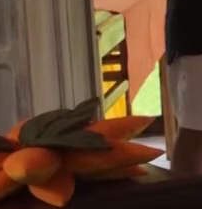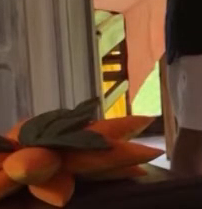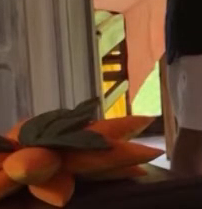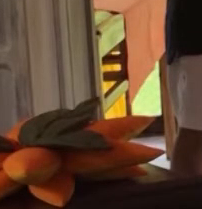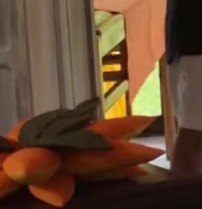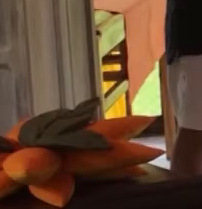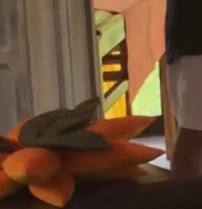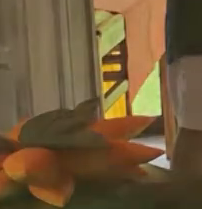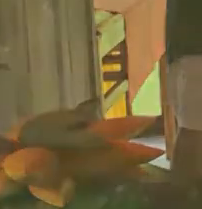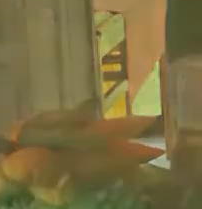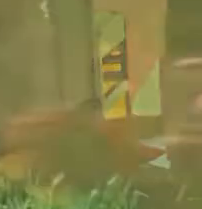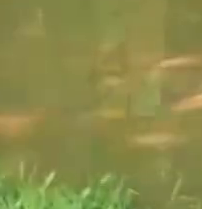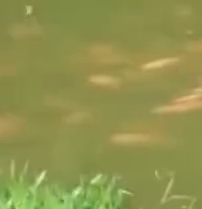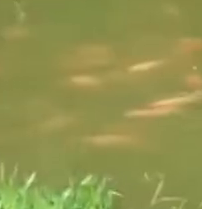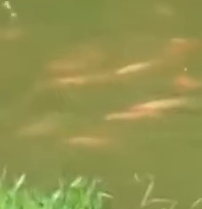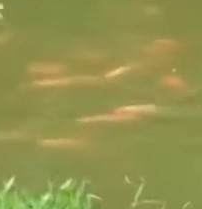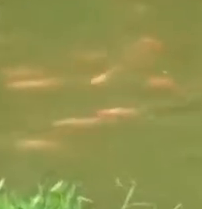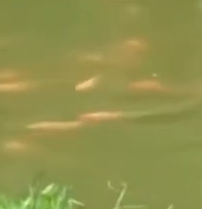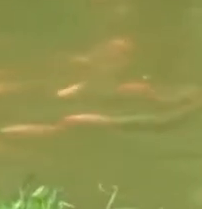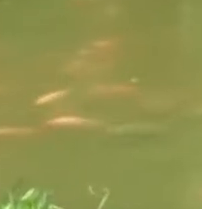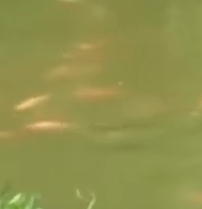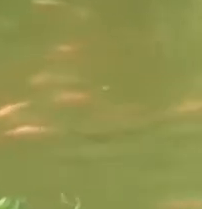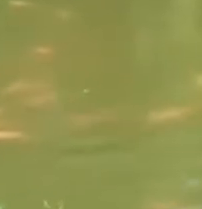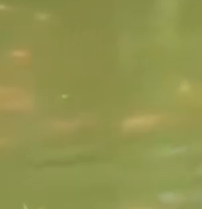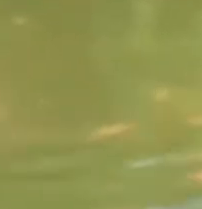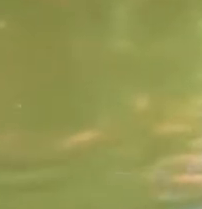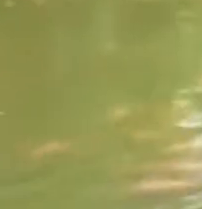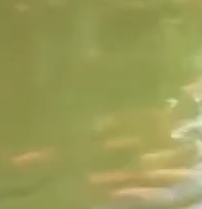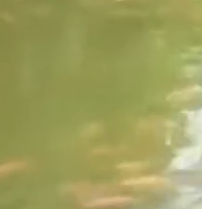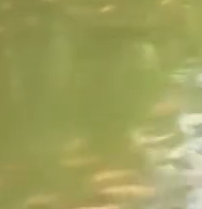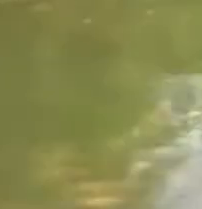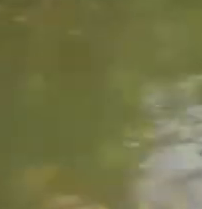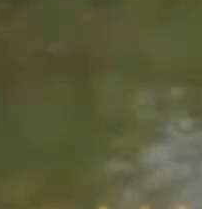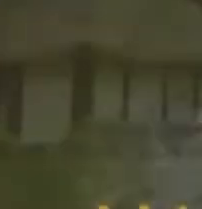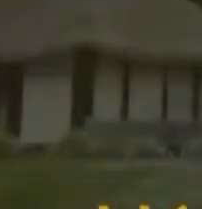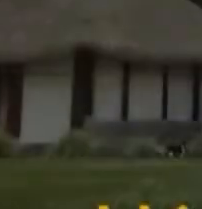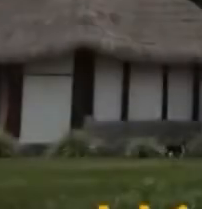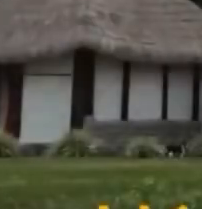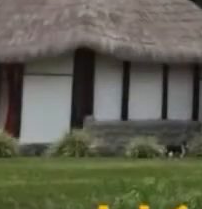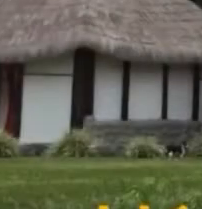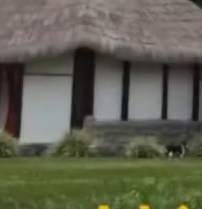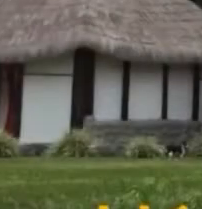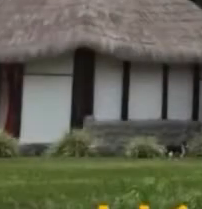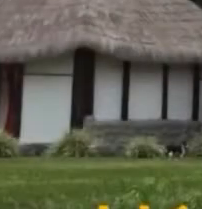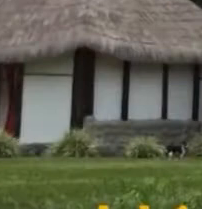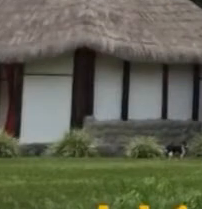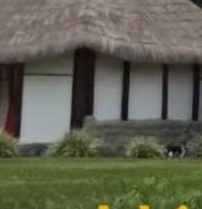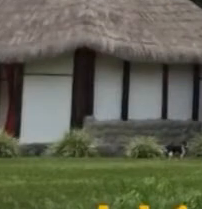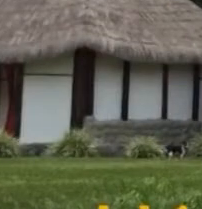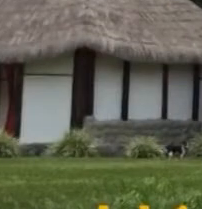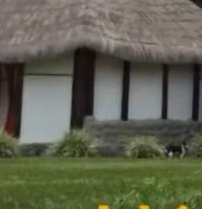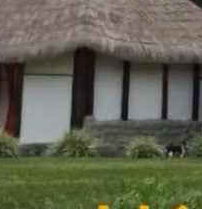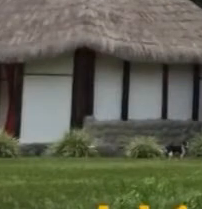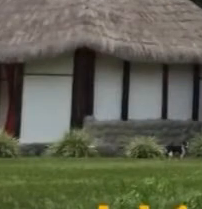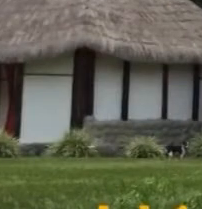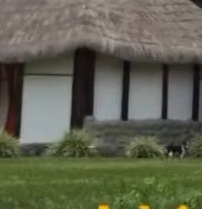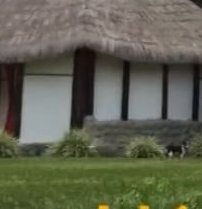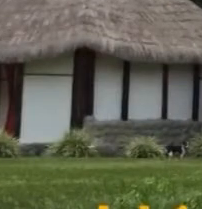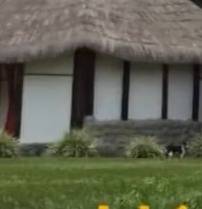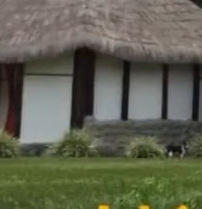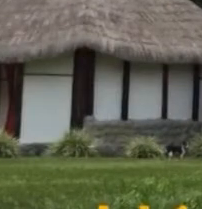y psicoterapia, alimentación sana y otros servicios que tu cuerpo merece. Llámanos al